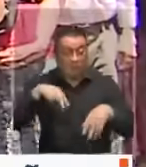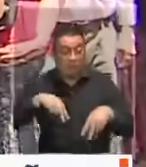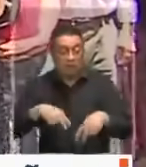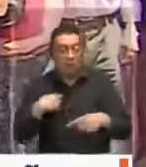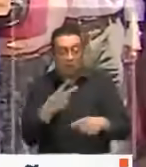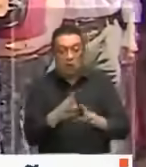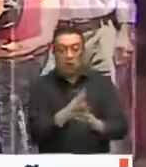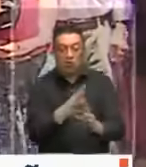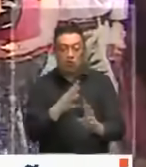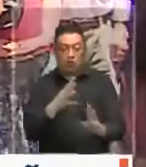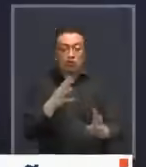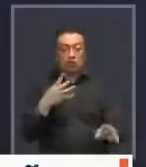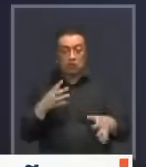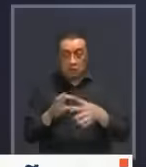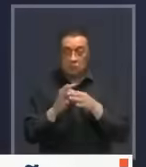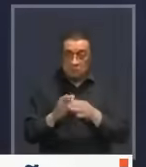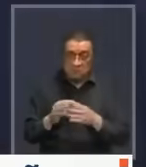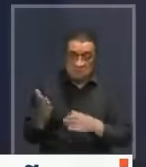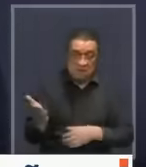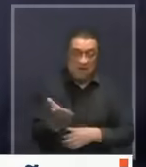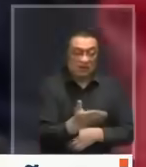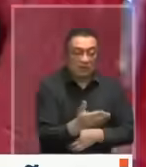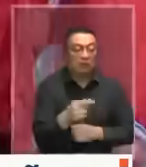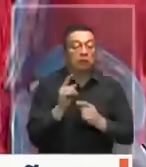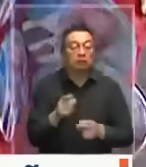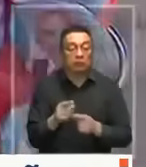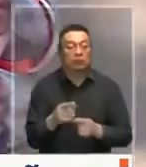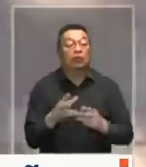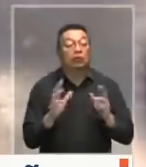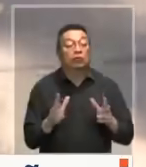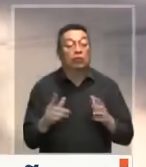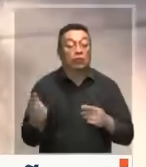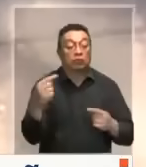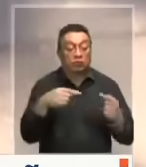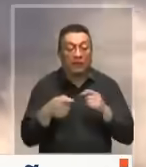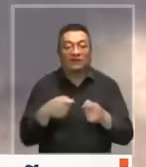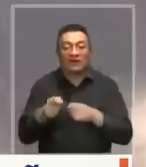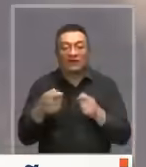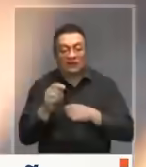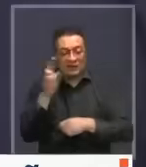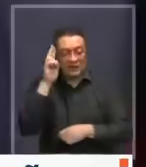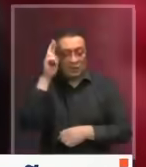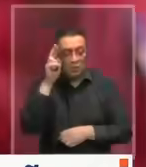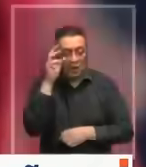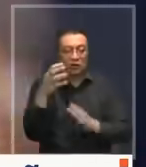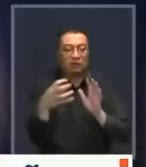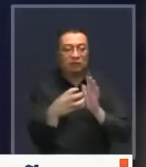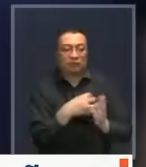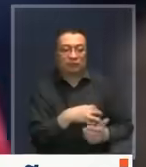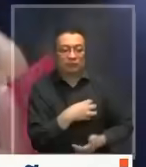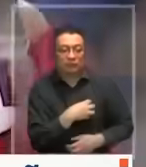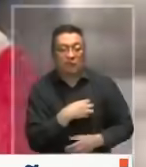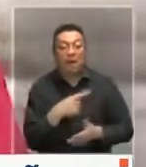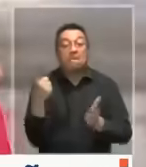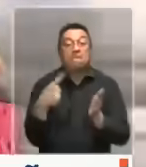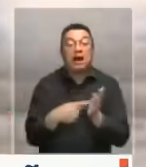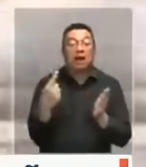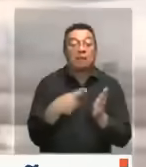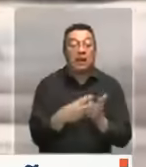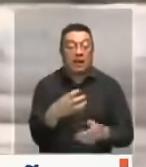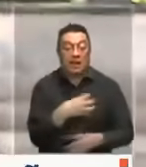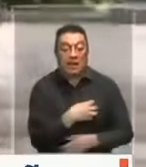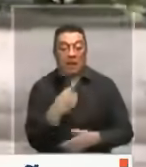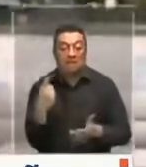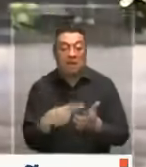era enorme y se agradece eso. Mientras esperaban, no faltaron quienes vendían recuerdos. A mí la fotito a mil, la